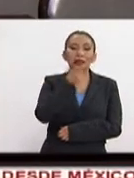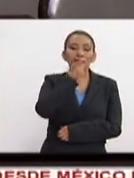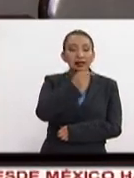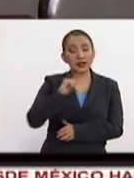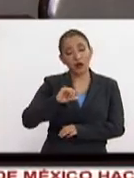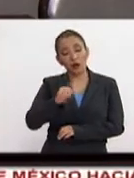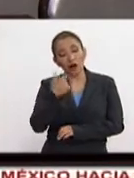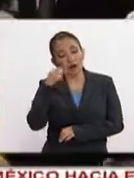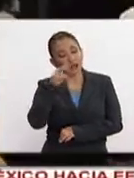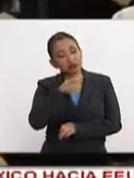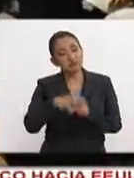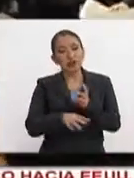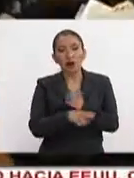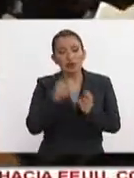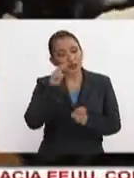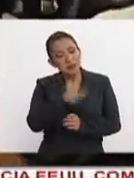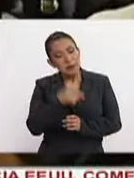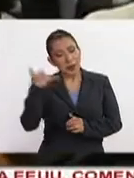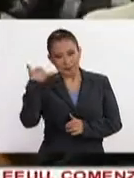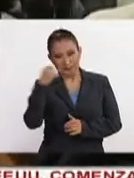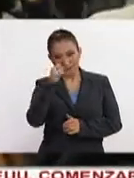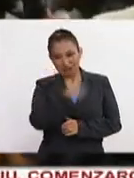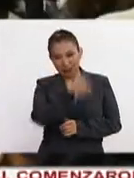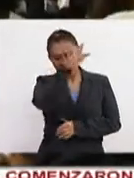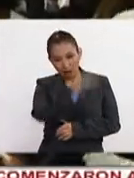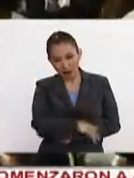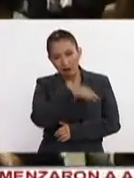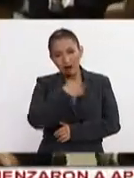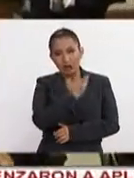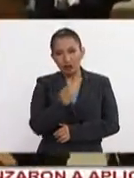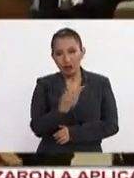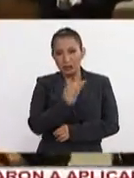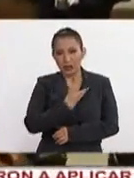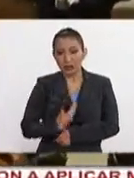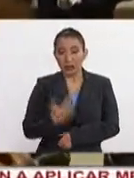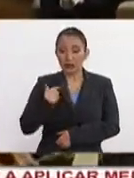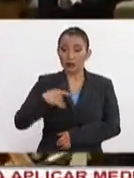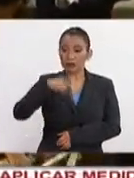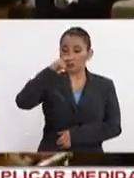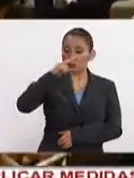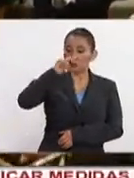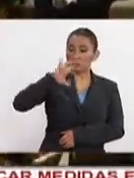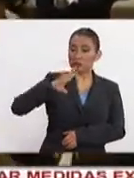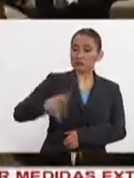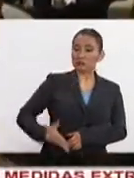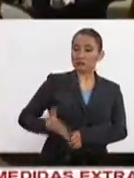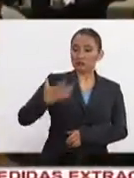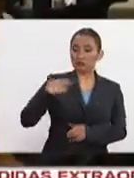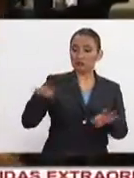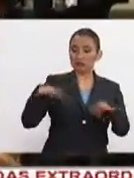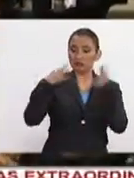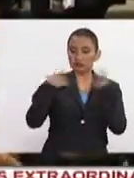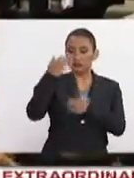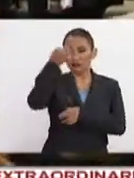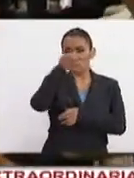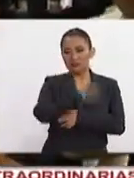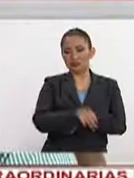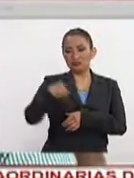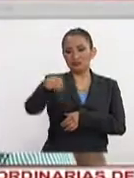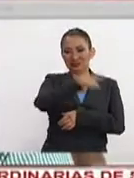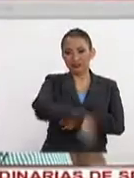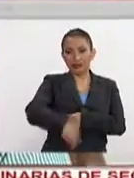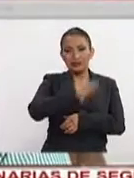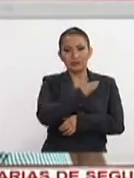que otra de las cosas que se ve en la llamada Trump-Peña es la egolatría delirante y falsaria